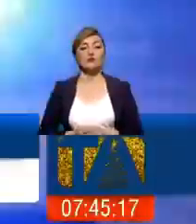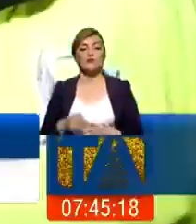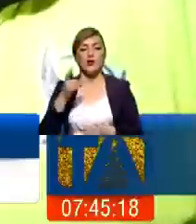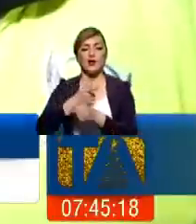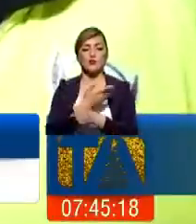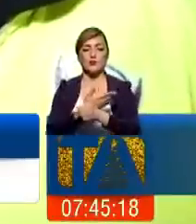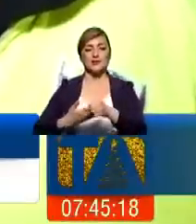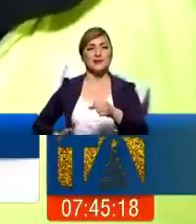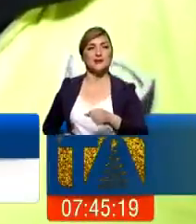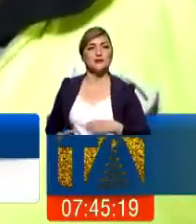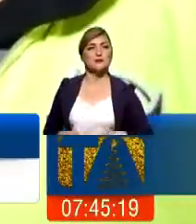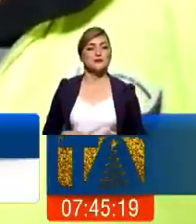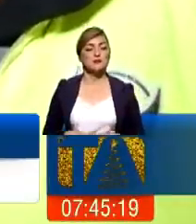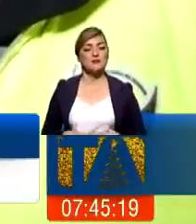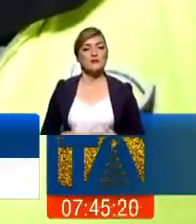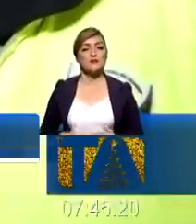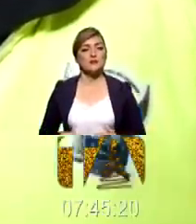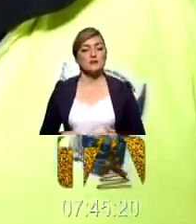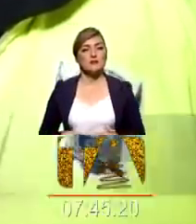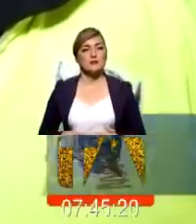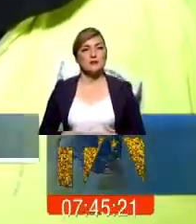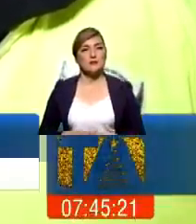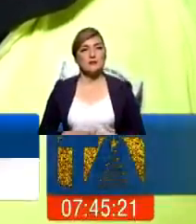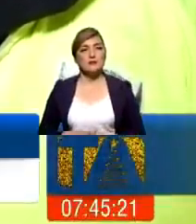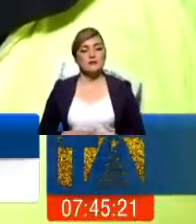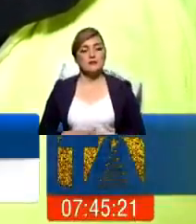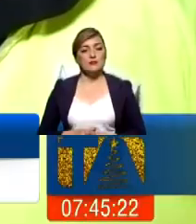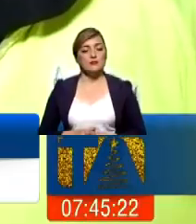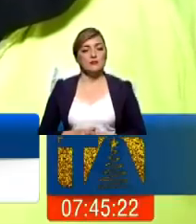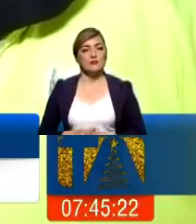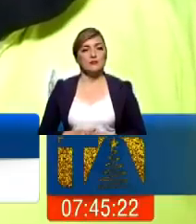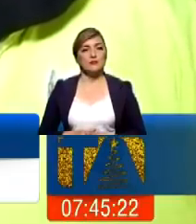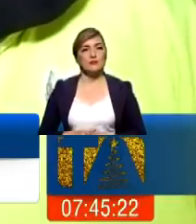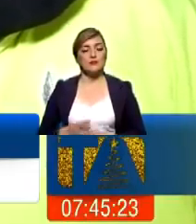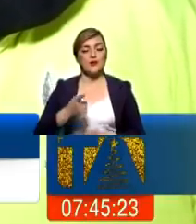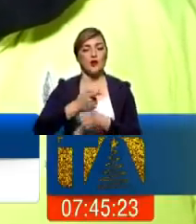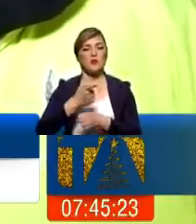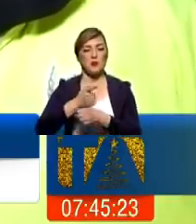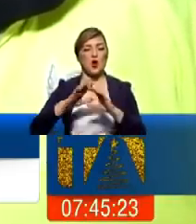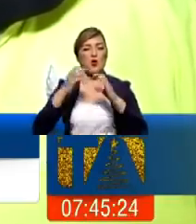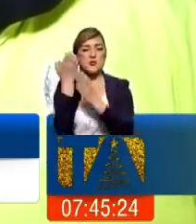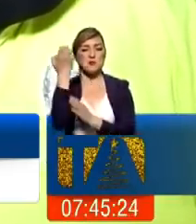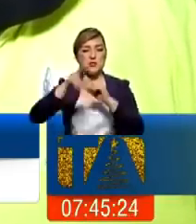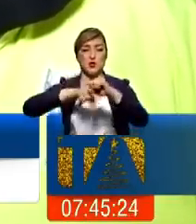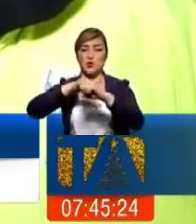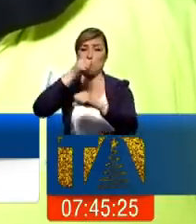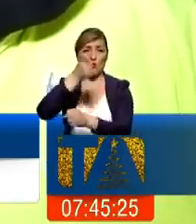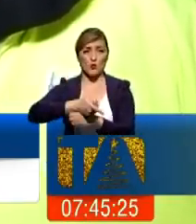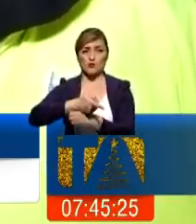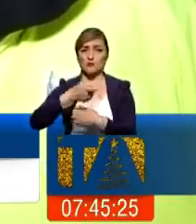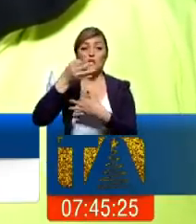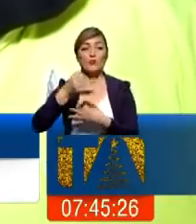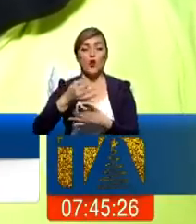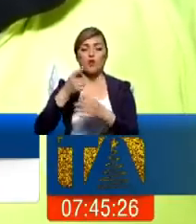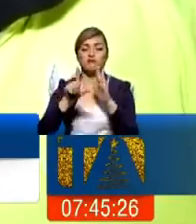ejecutivo. Estamos ya dando cumplimiento a las normas establecidas por el COE Nacional en este momento del